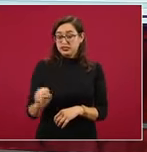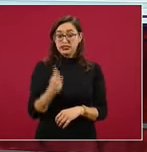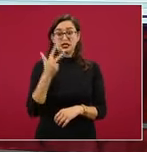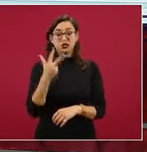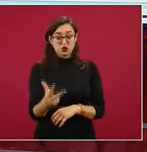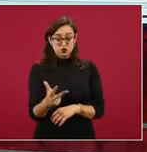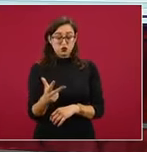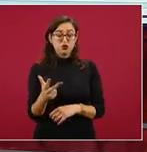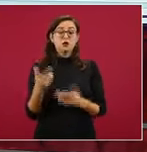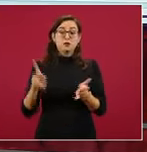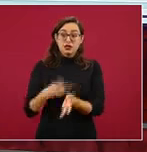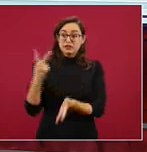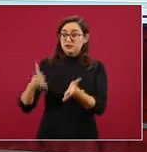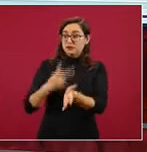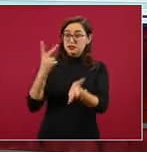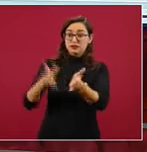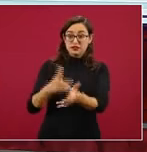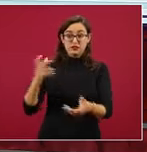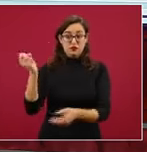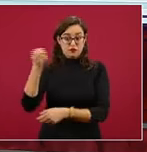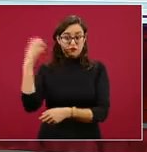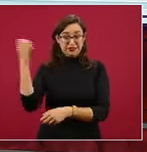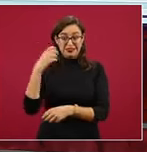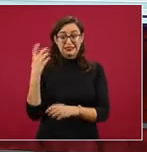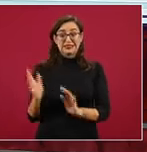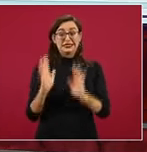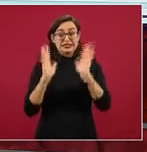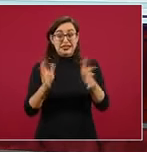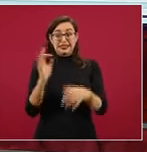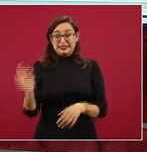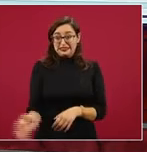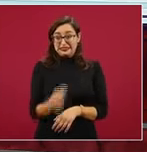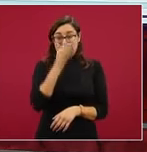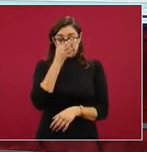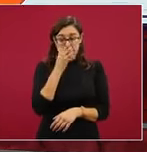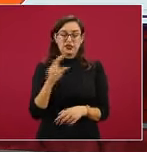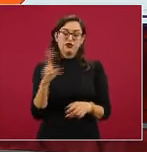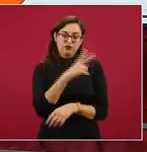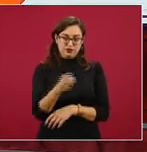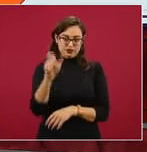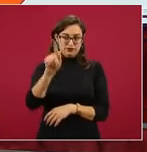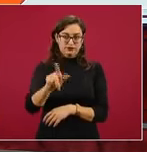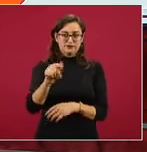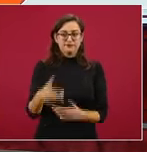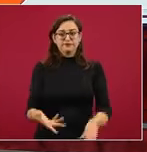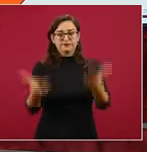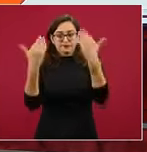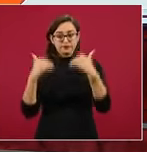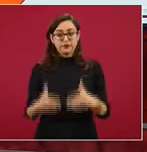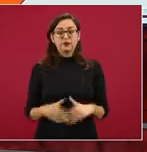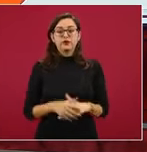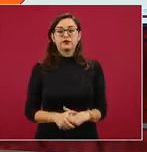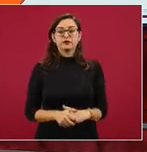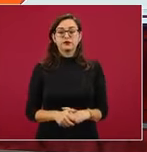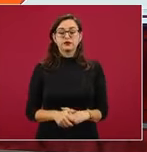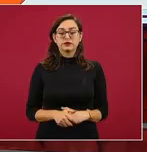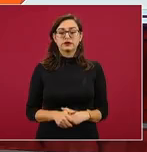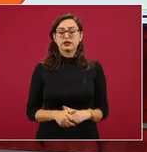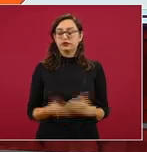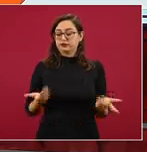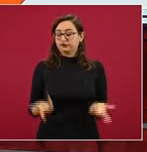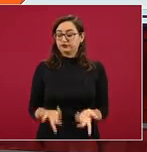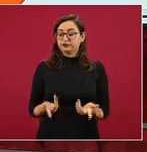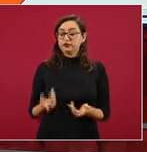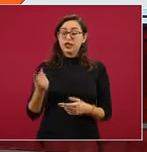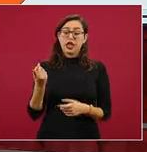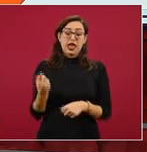ya casi llegando a los 270. La siguiente, por favor. Día 3 de 16,